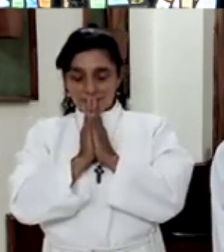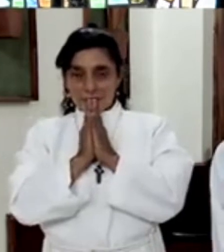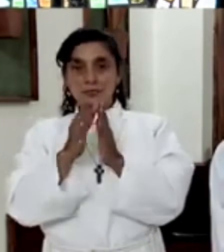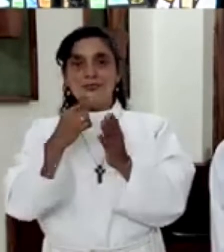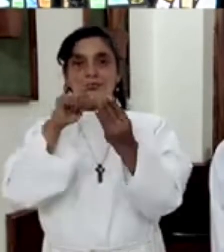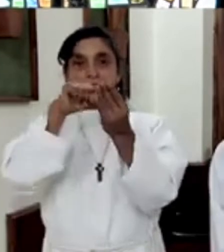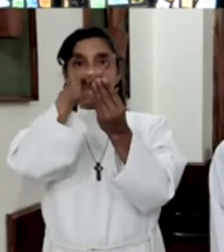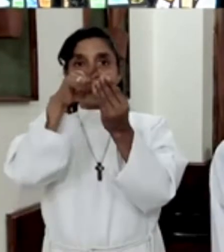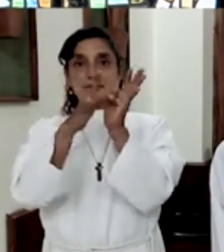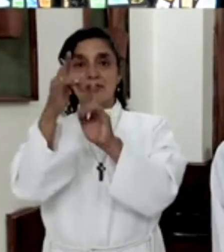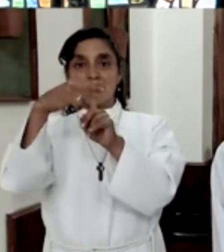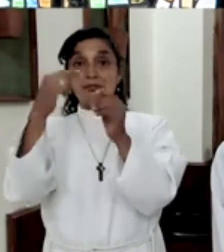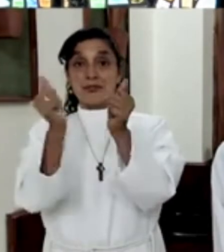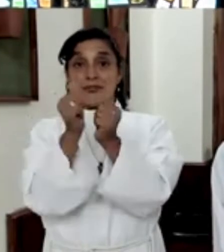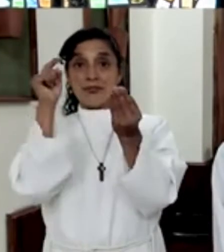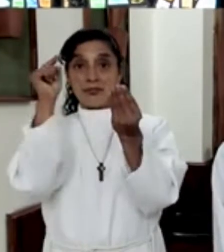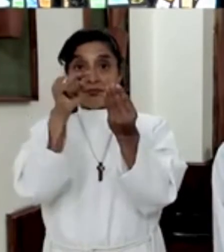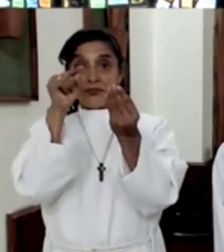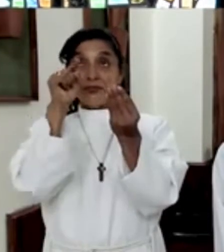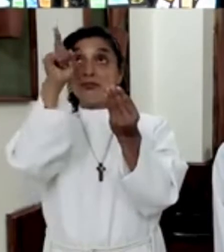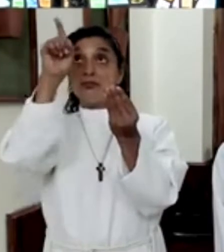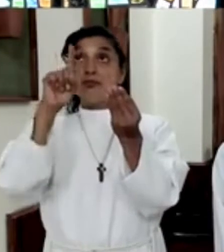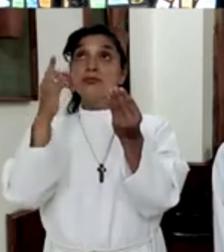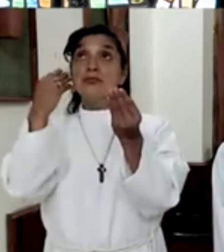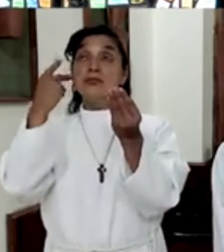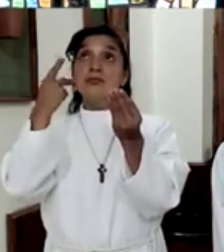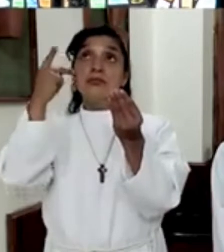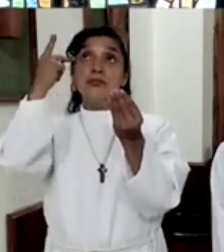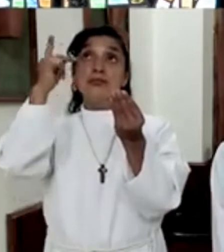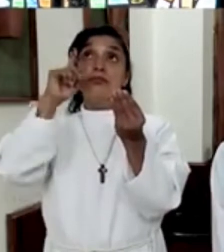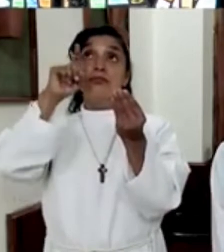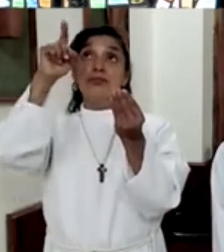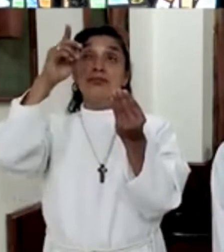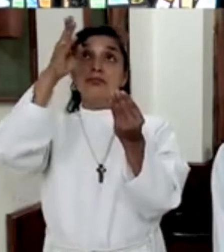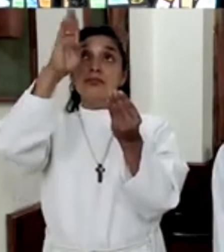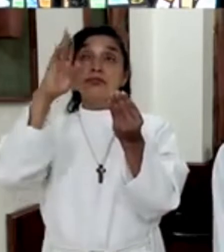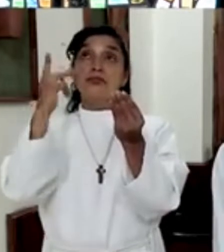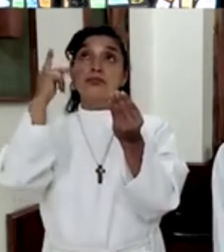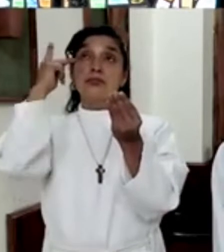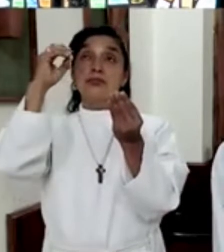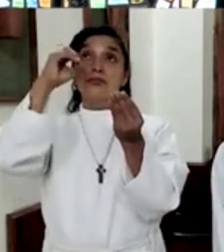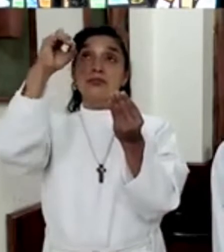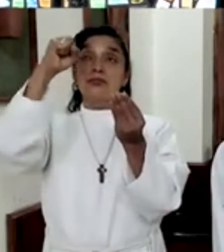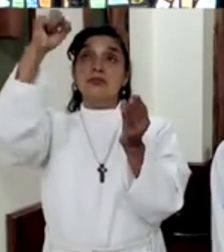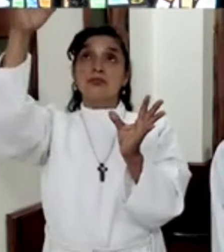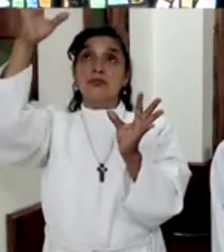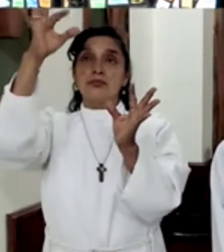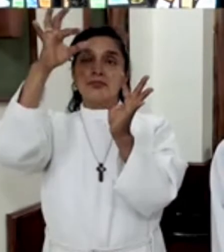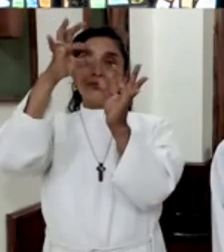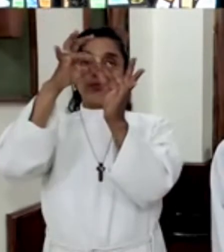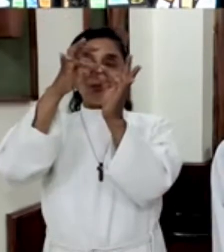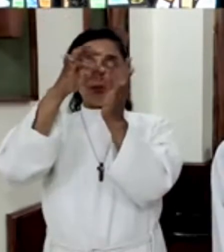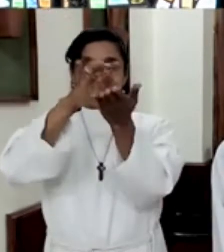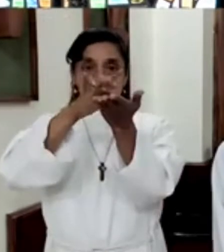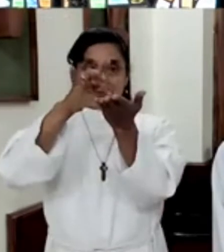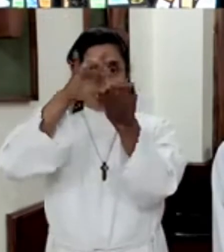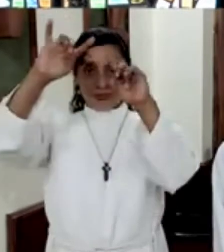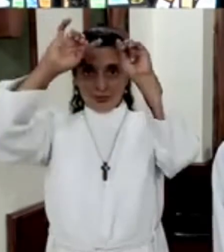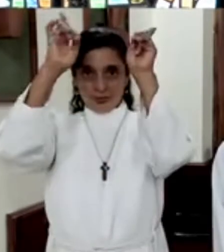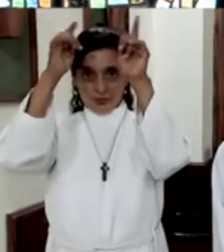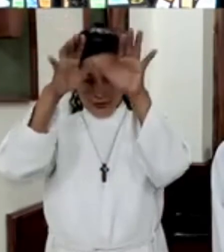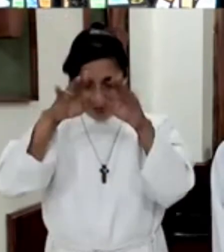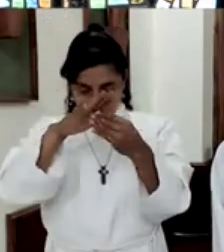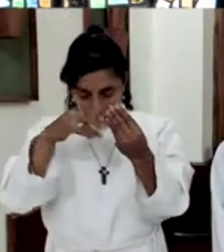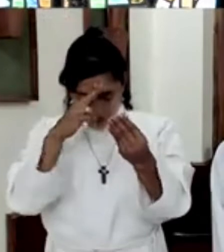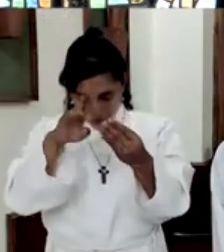Por Cristo, con Él y en Él, a ti Dios Padre Omnipotente, en la unidad del Espíritu Santo,